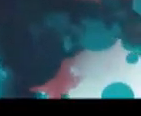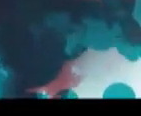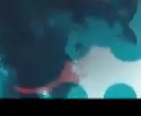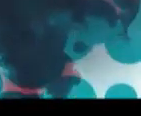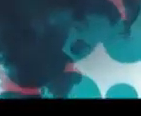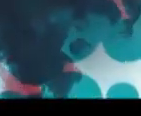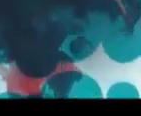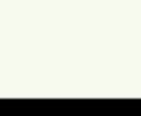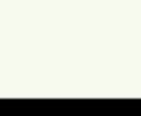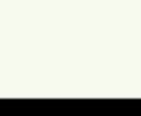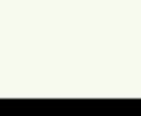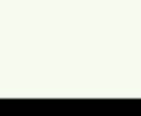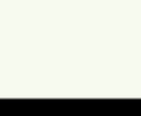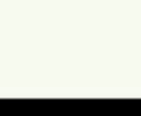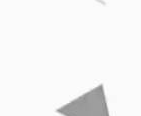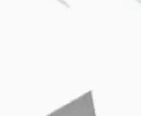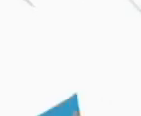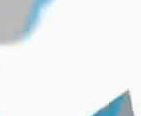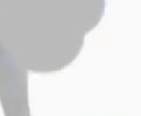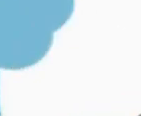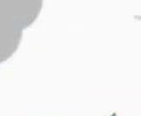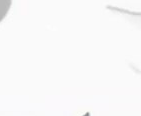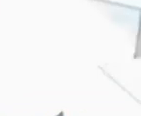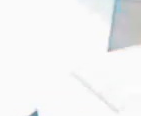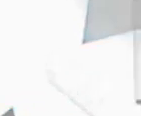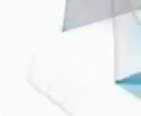Bienvenidos a El Ladrón de Cerebros.